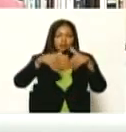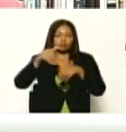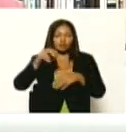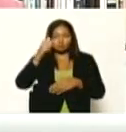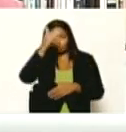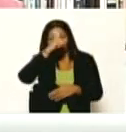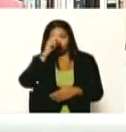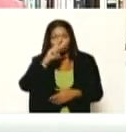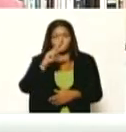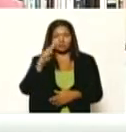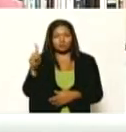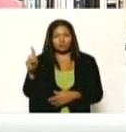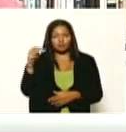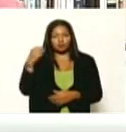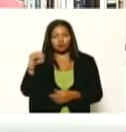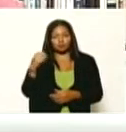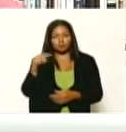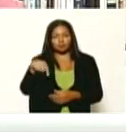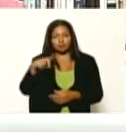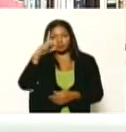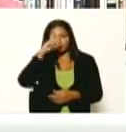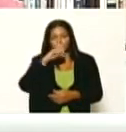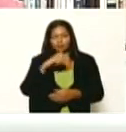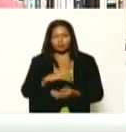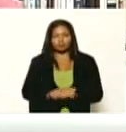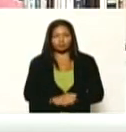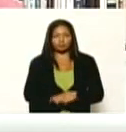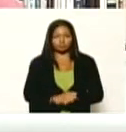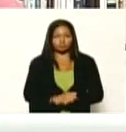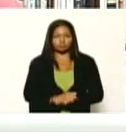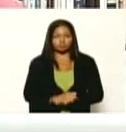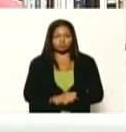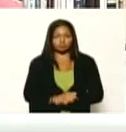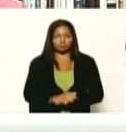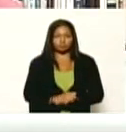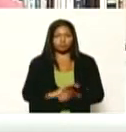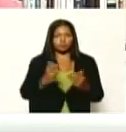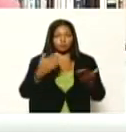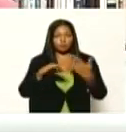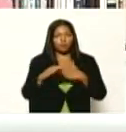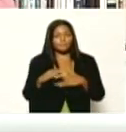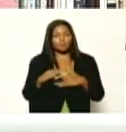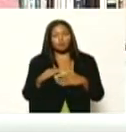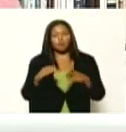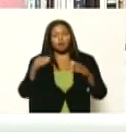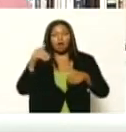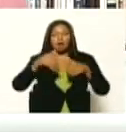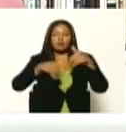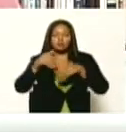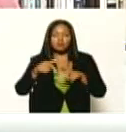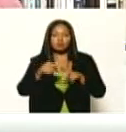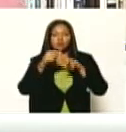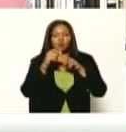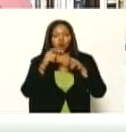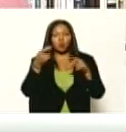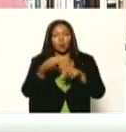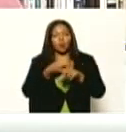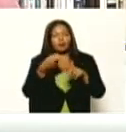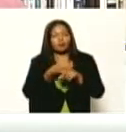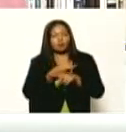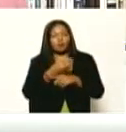domingo 21 de noviembre de este año, cuando vayamos a las urnas a elegir